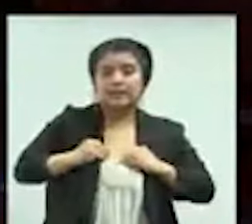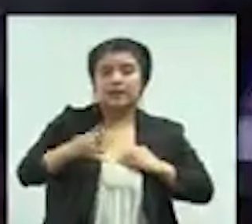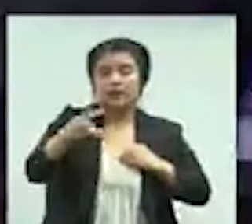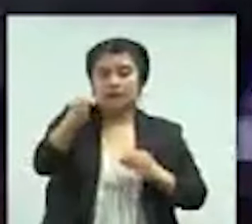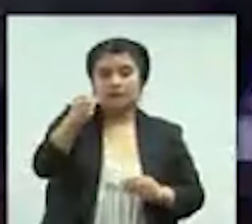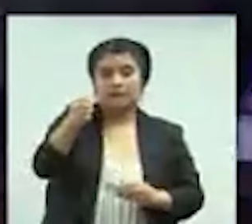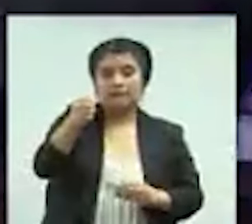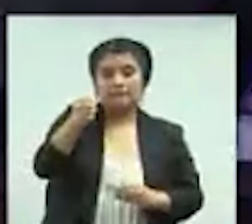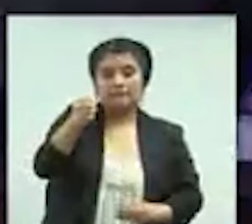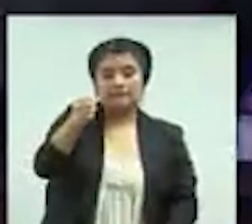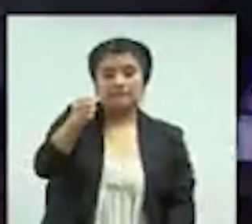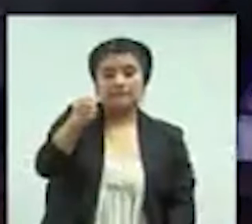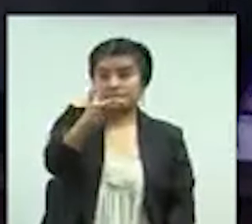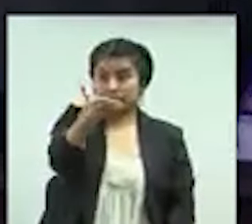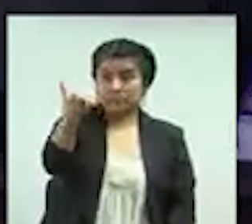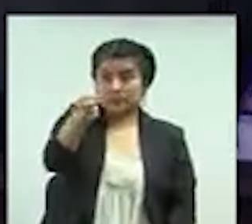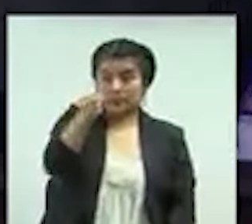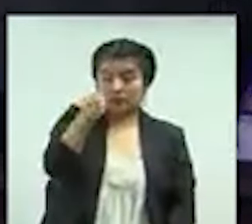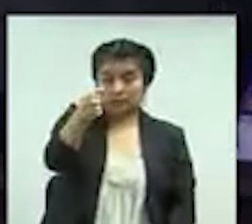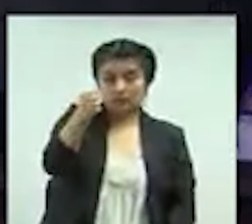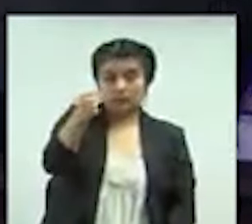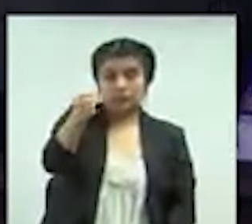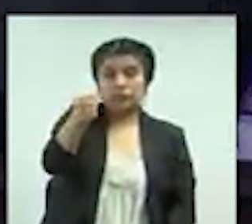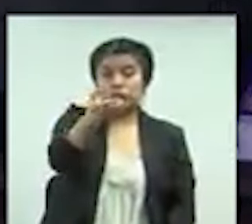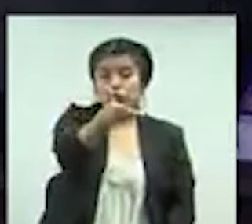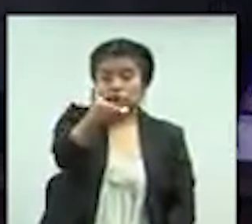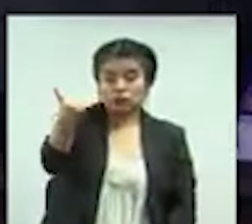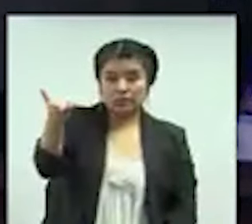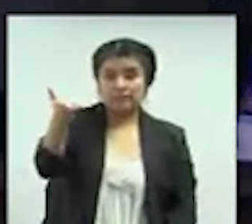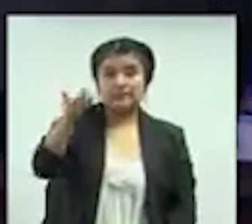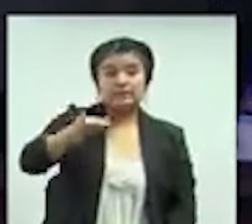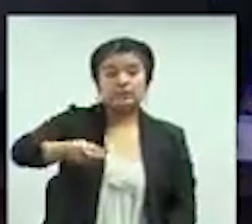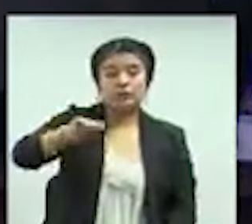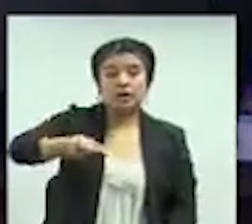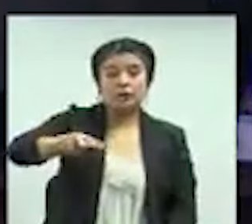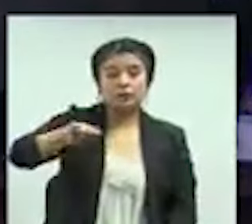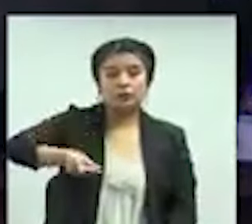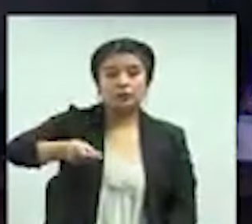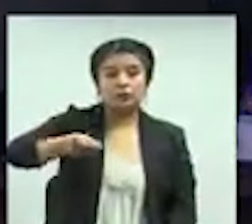esta carta y que a juicio de organizaciones...